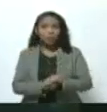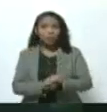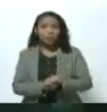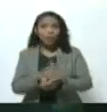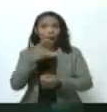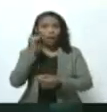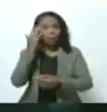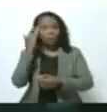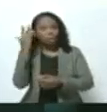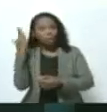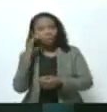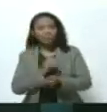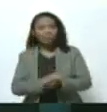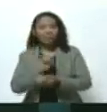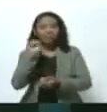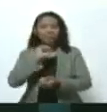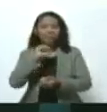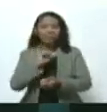sueño, ¿verdad?